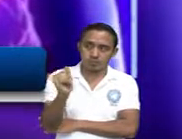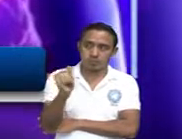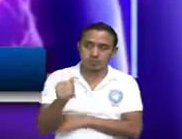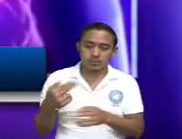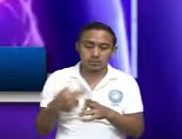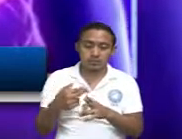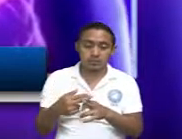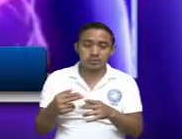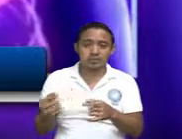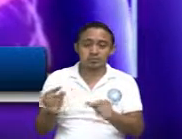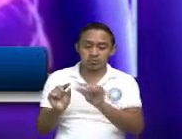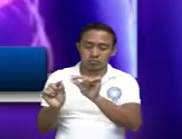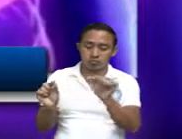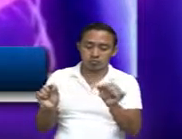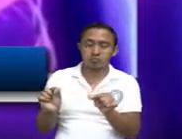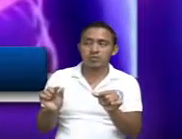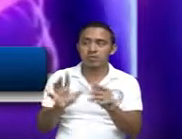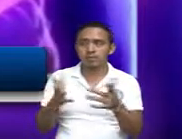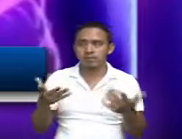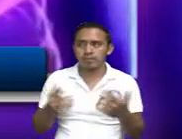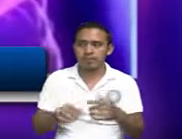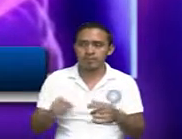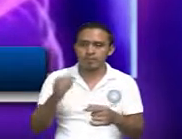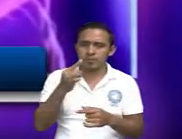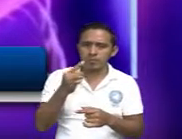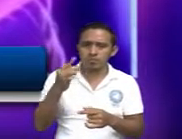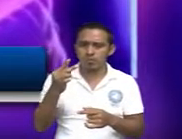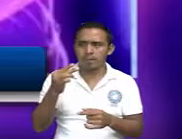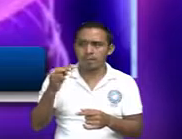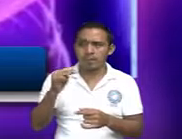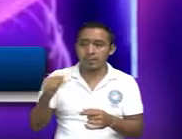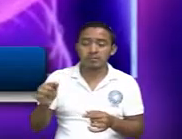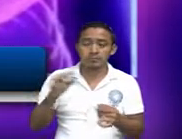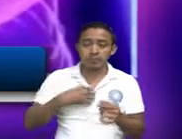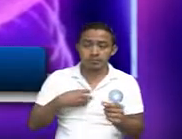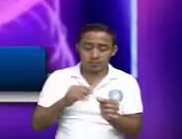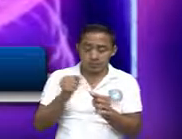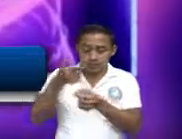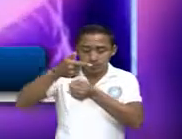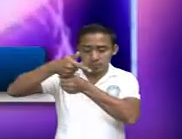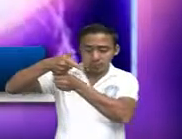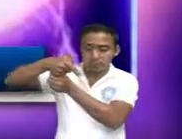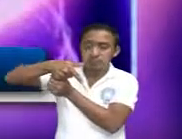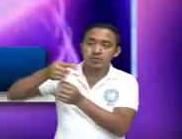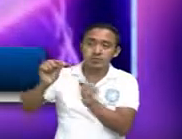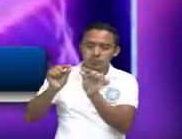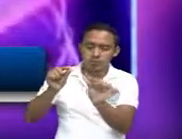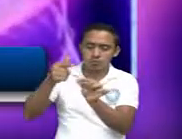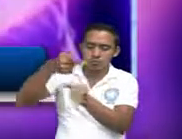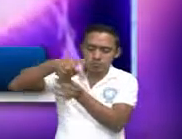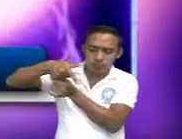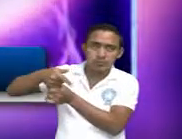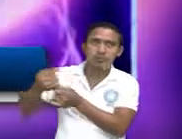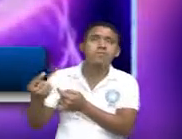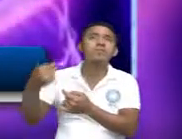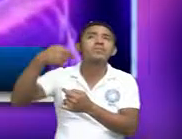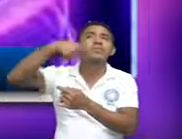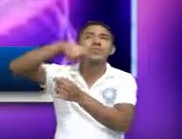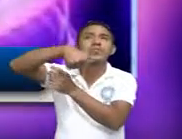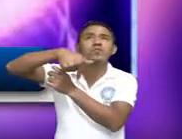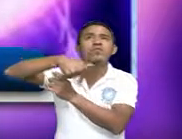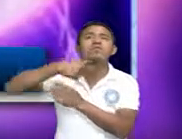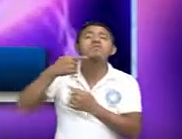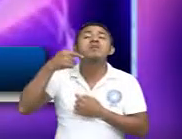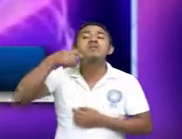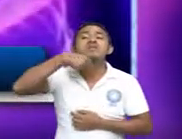sonda, ¿no? Una sonda de aproximadamente 1 o 2 milímetros, que tiene una cámara en, en la parte más distal y a través de la